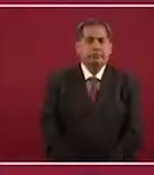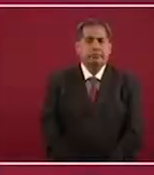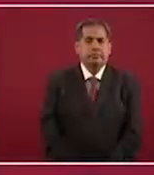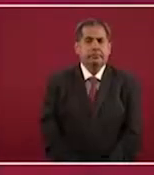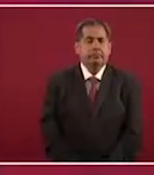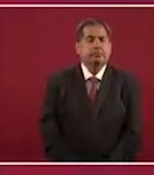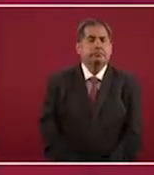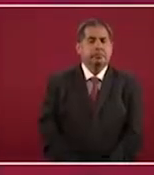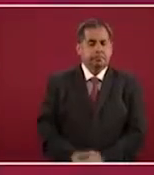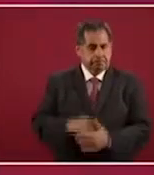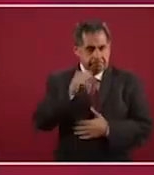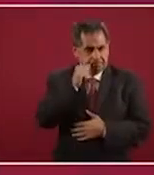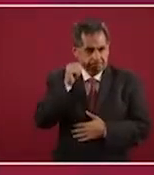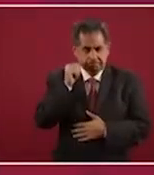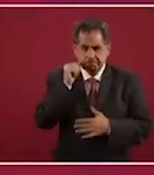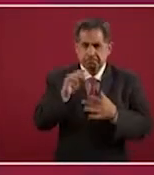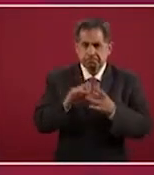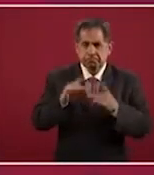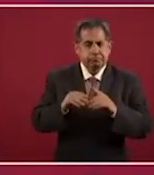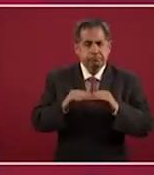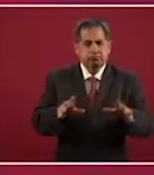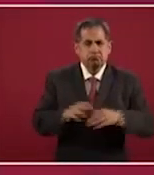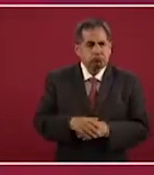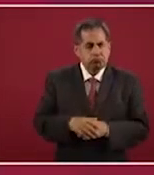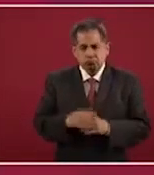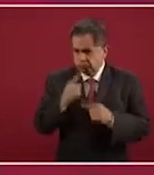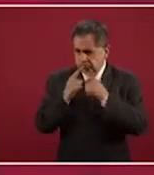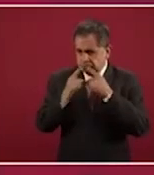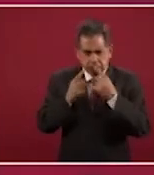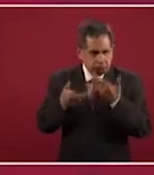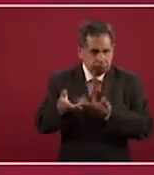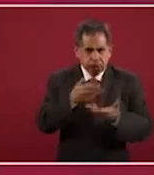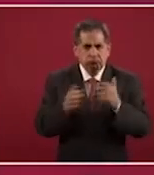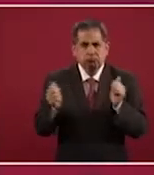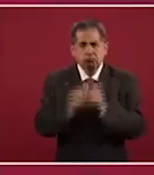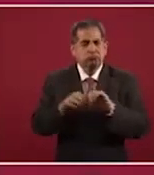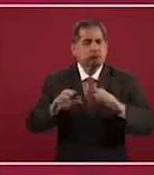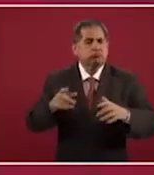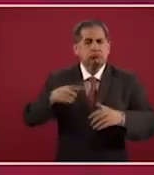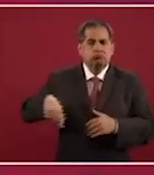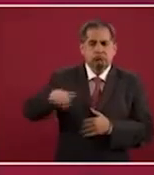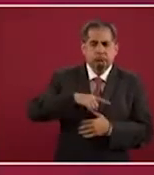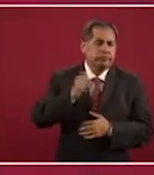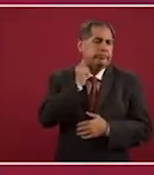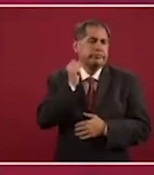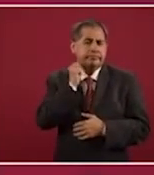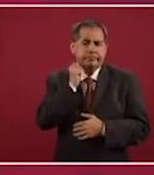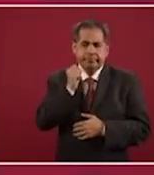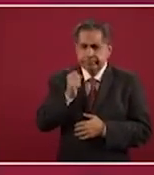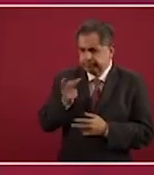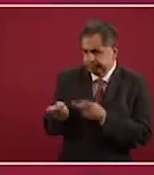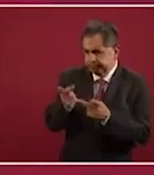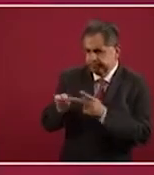Ayer se hizo una consulta con los senadores